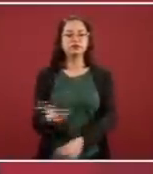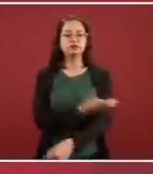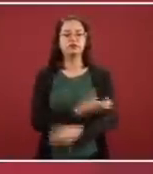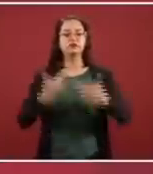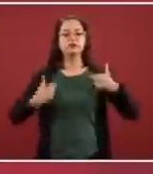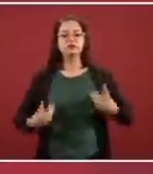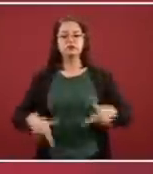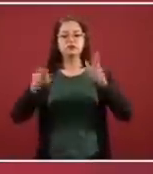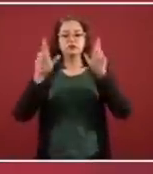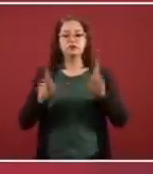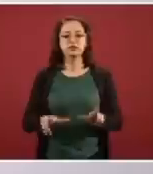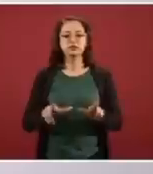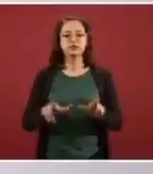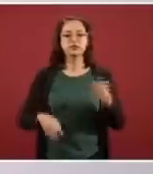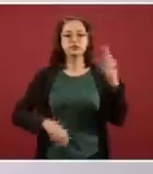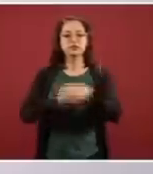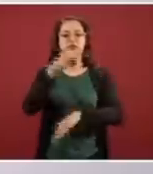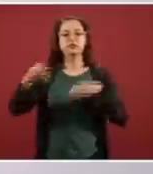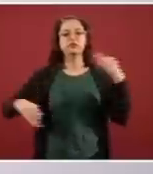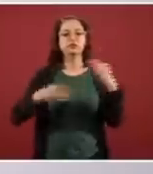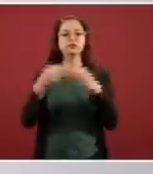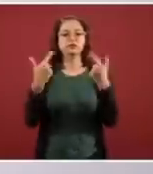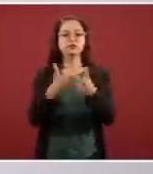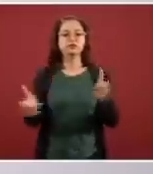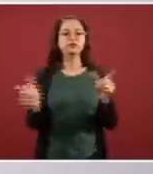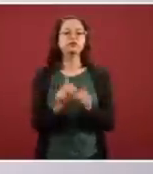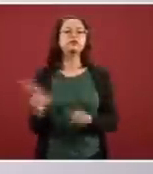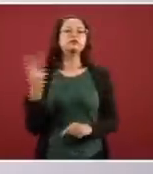representantes de todos los partidos,